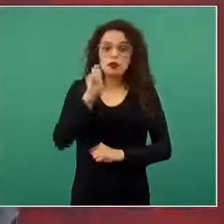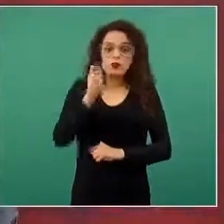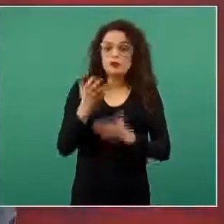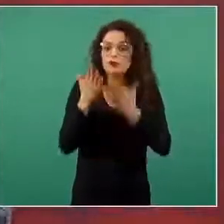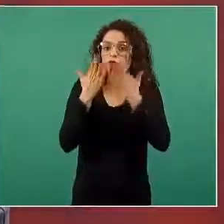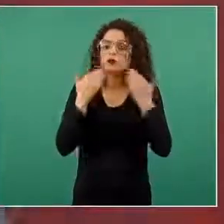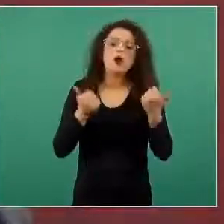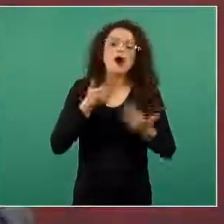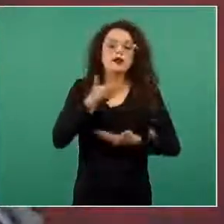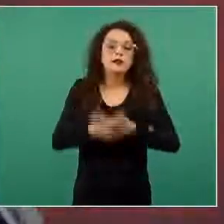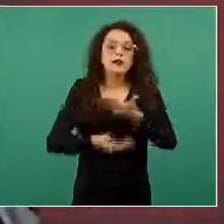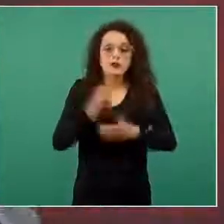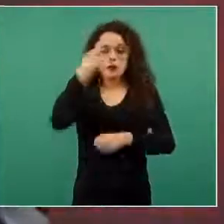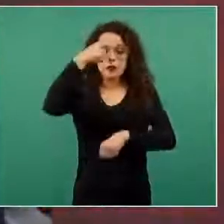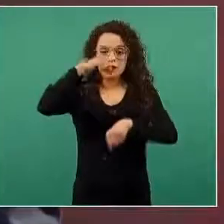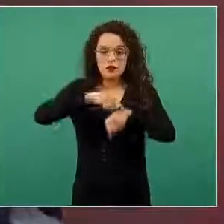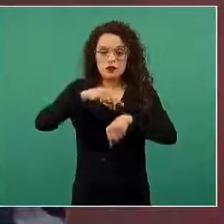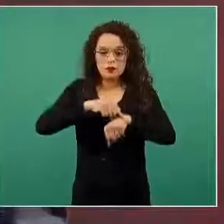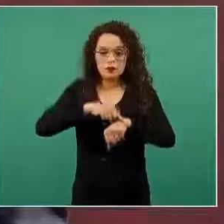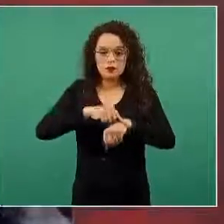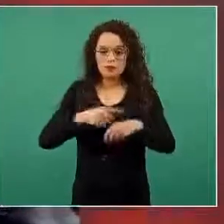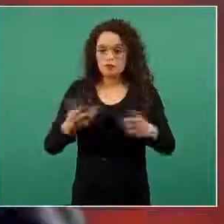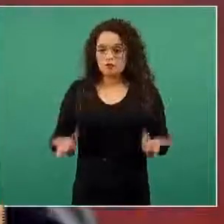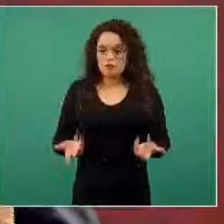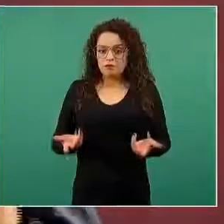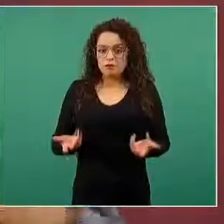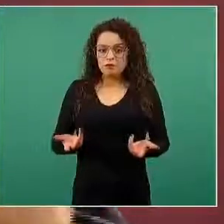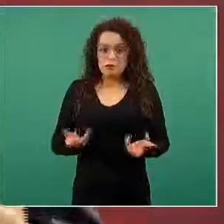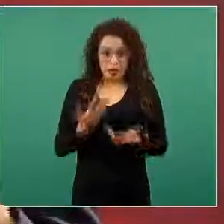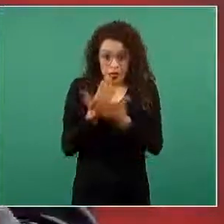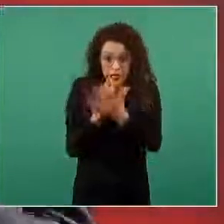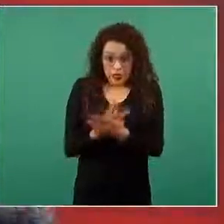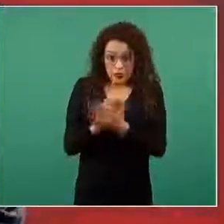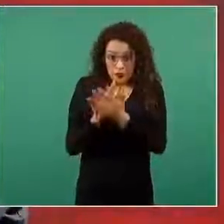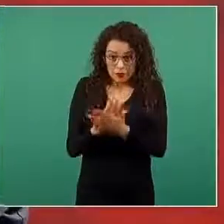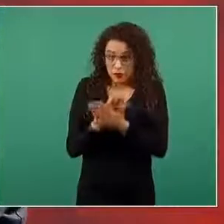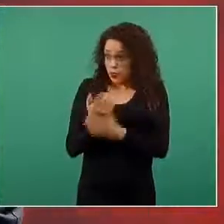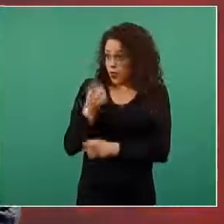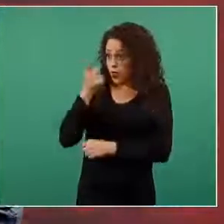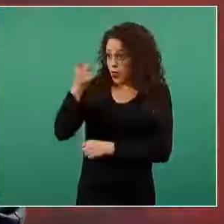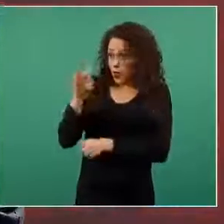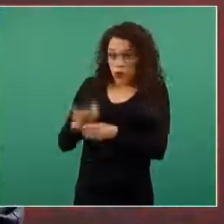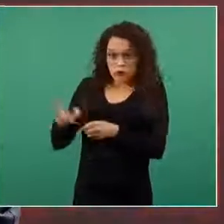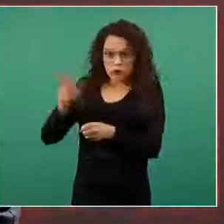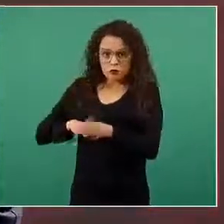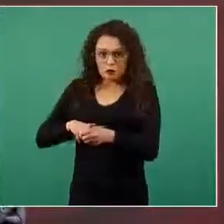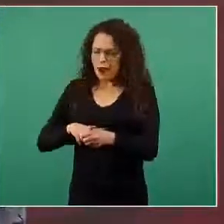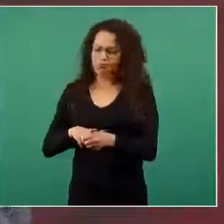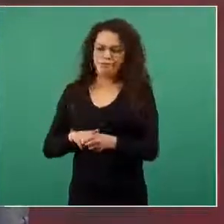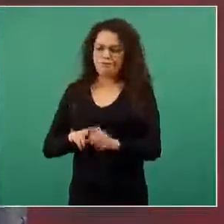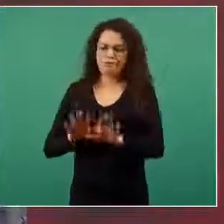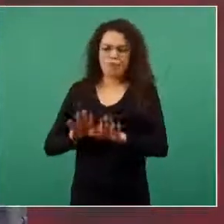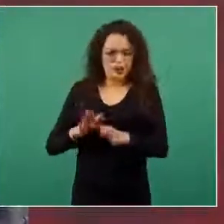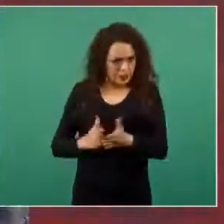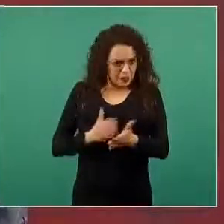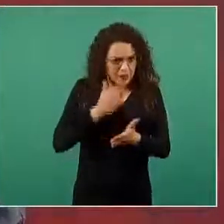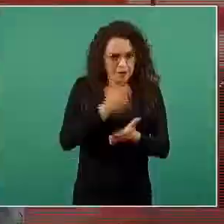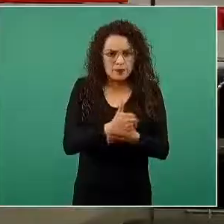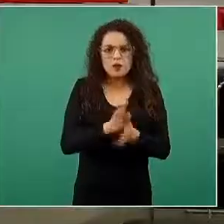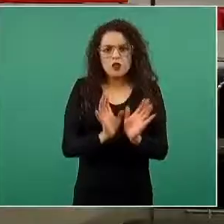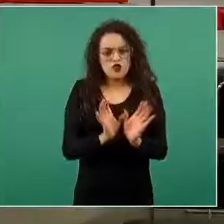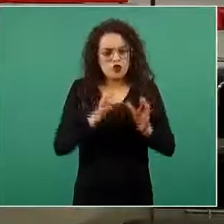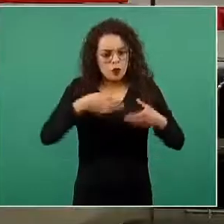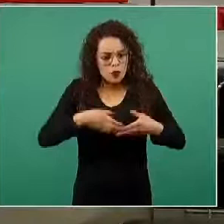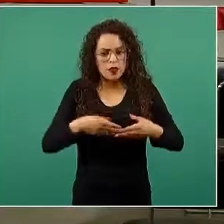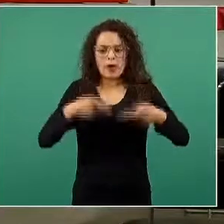servicios, no se esperó en las unidades de salud, sino que se acercaron a las comunidades y a las personas. Y